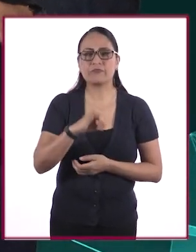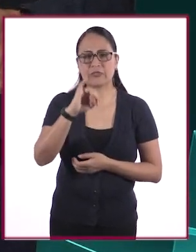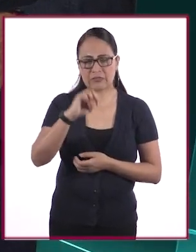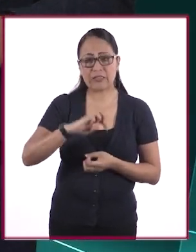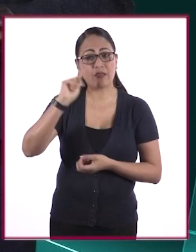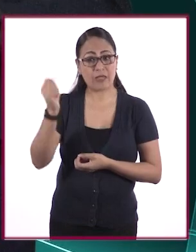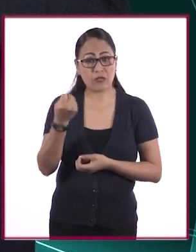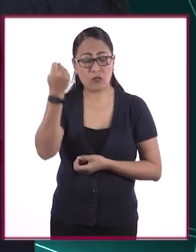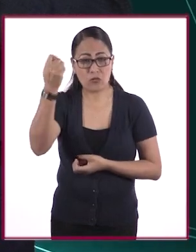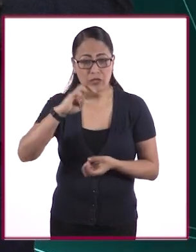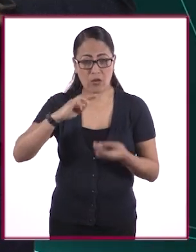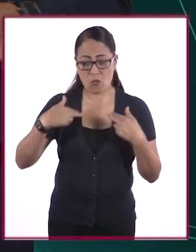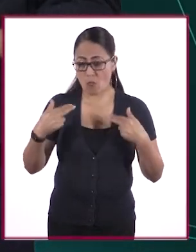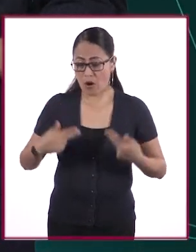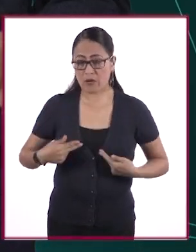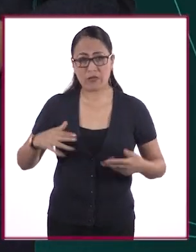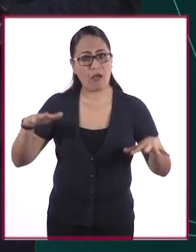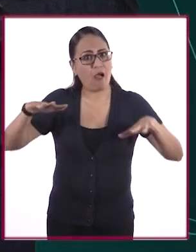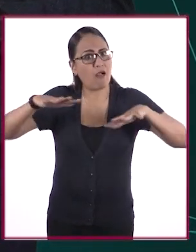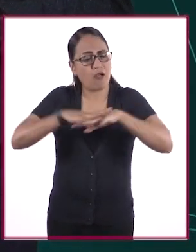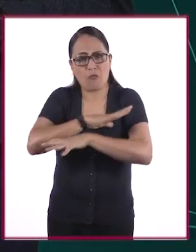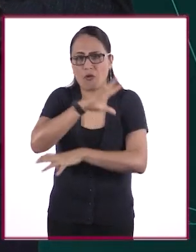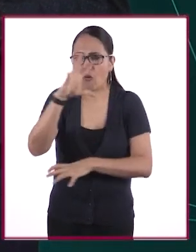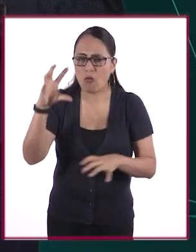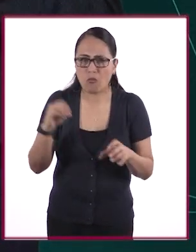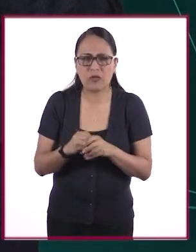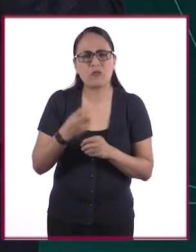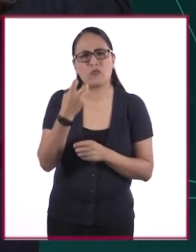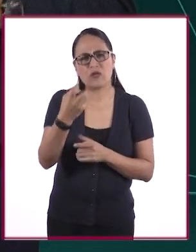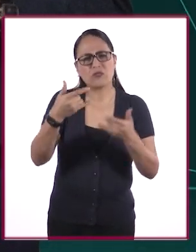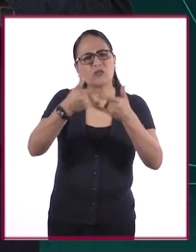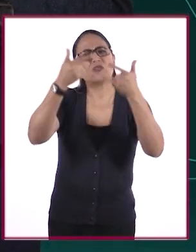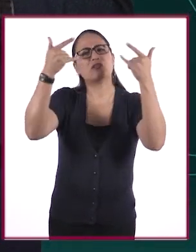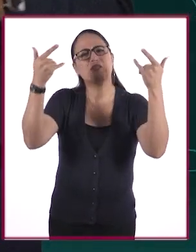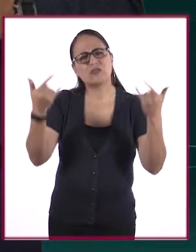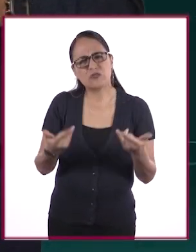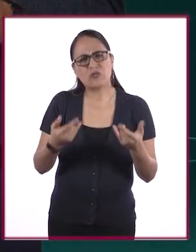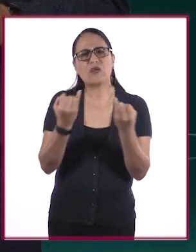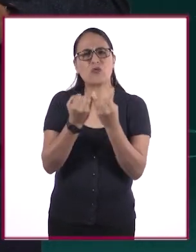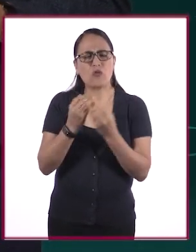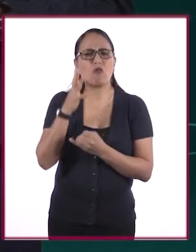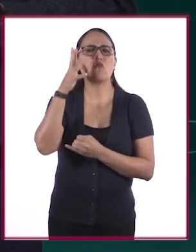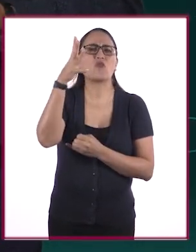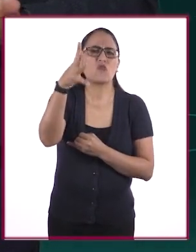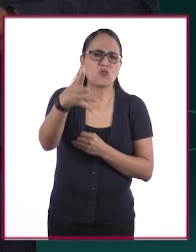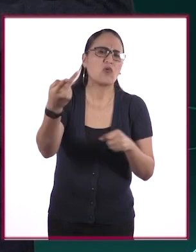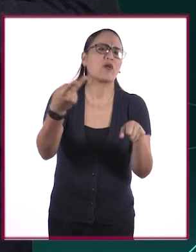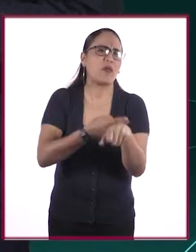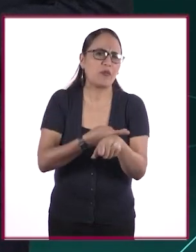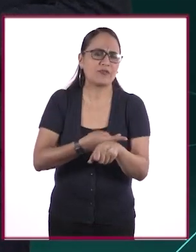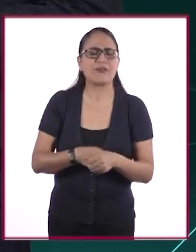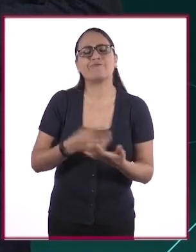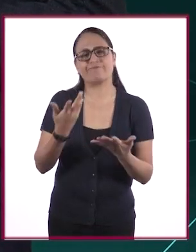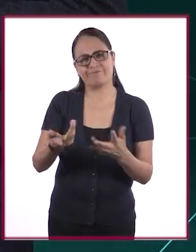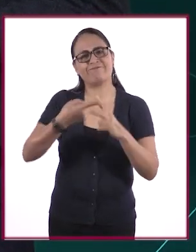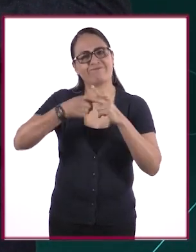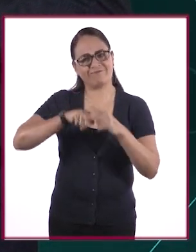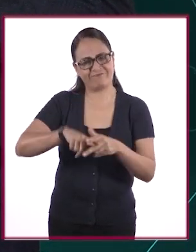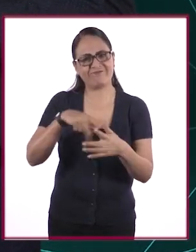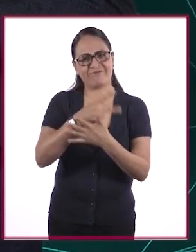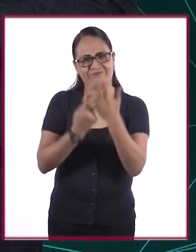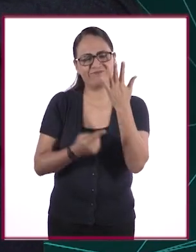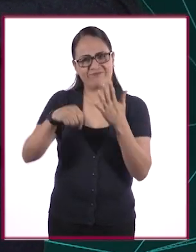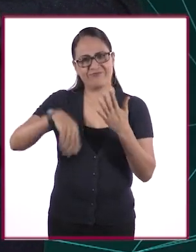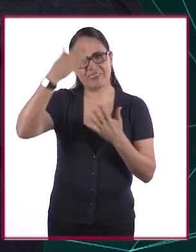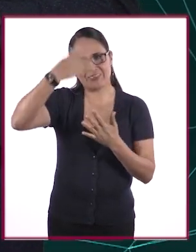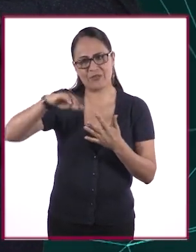Esta tecnología sin duda revolucionó por completo la humanidad, por eso es importante darle una revisada y ver qué nos espera para el futuro. Pues no